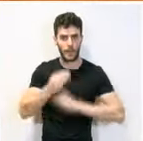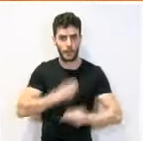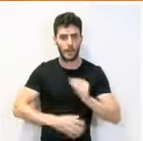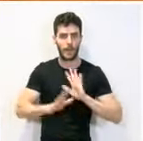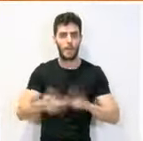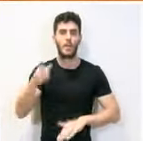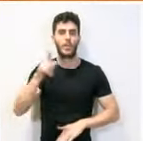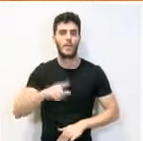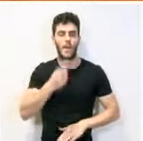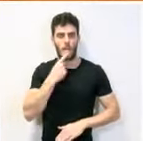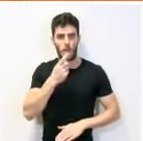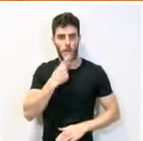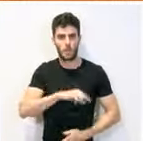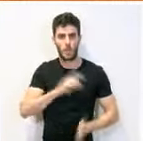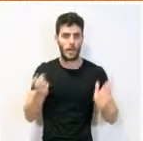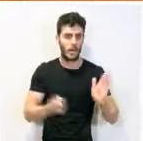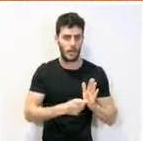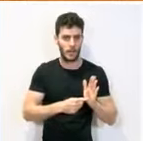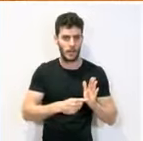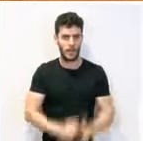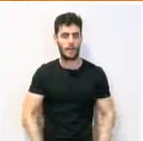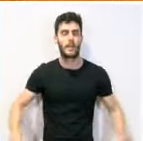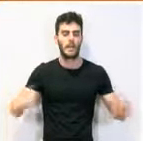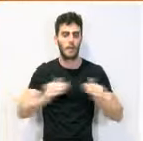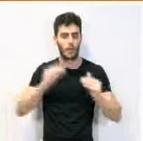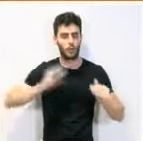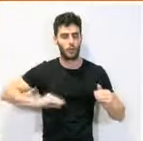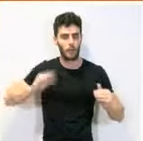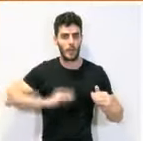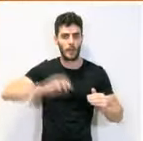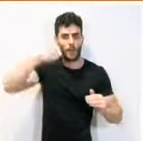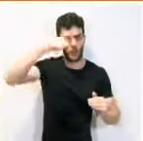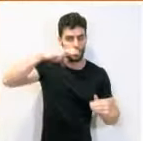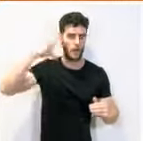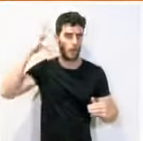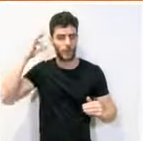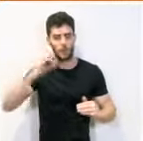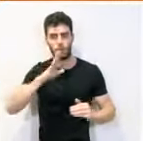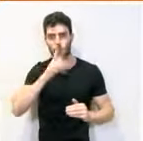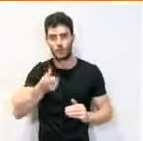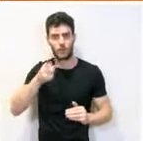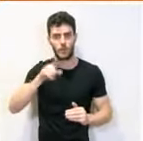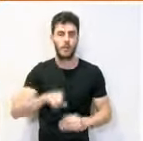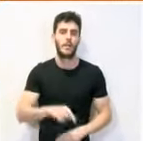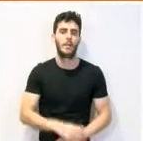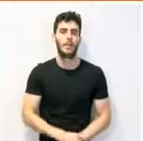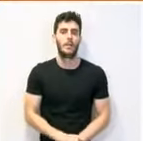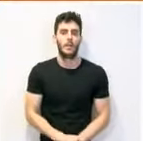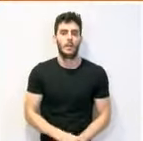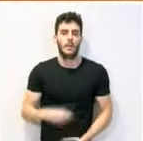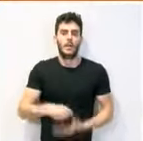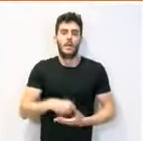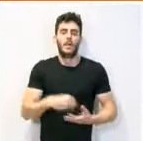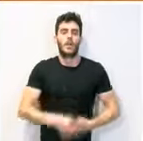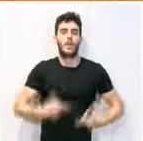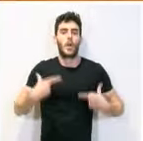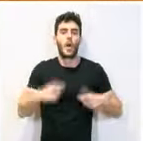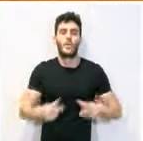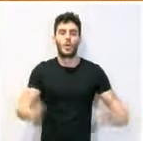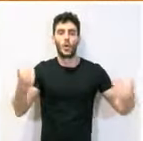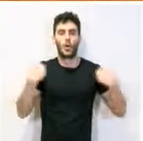también hablamos de la ley de equiparación salarial entre hombres y mujeres. Por eso, también dentro del ámbito de